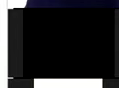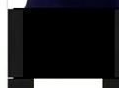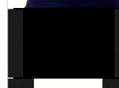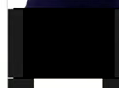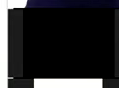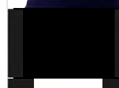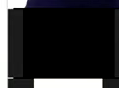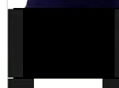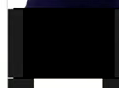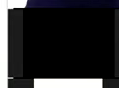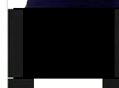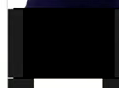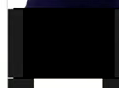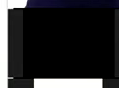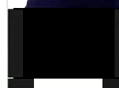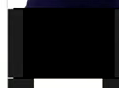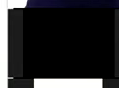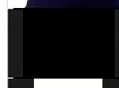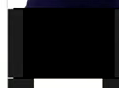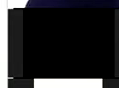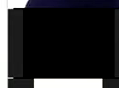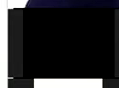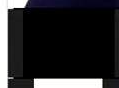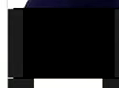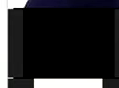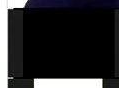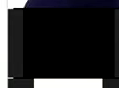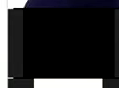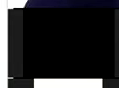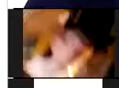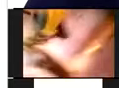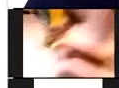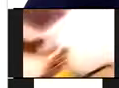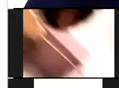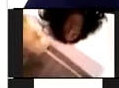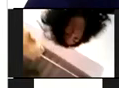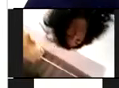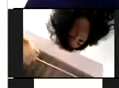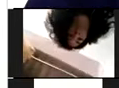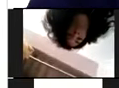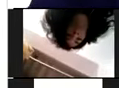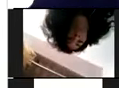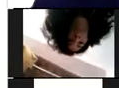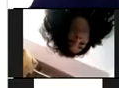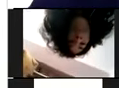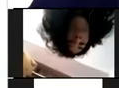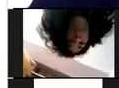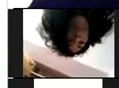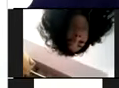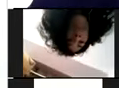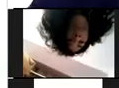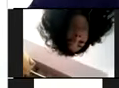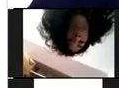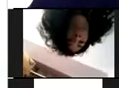contable. Muy bien. ¿No hay ninguna Bueno, pregunta más? no, no hay más preguntas. Bueno, hasta